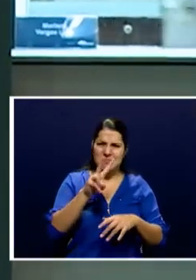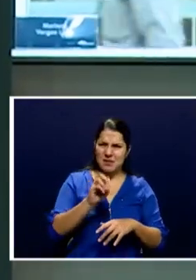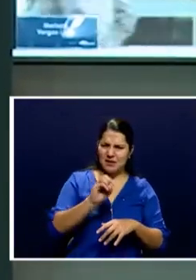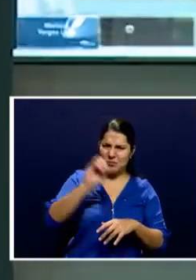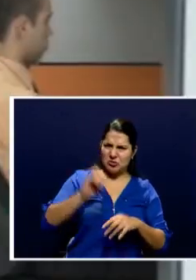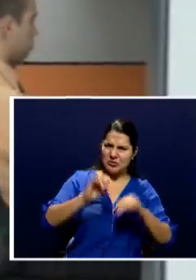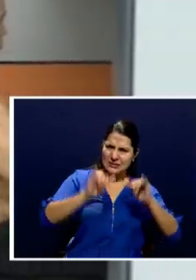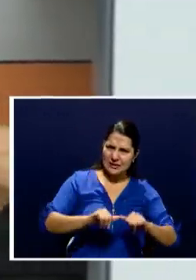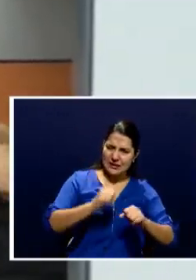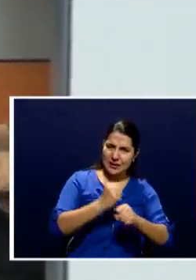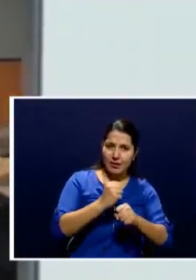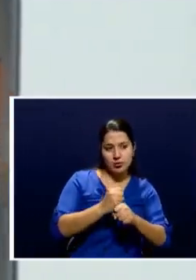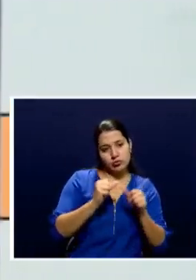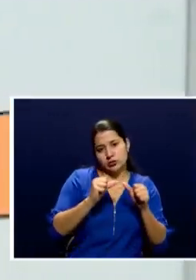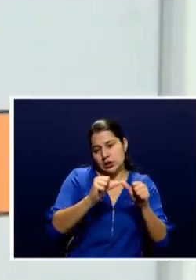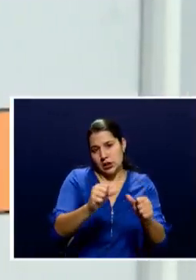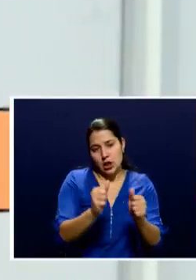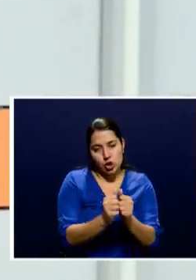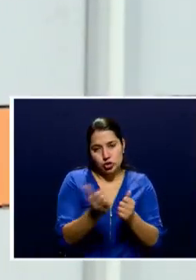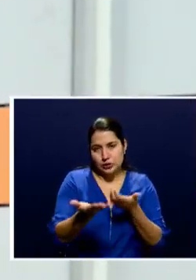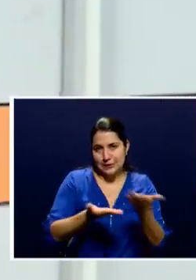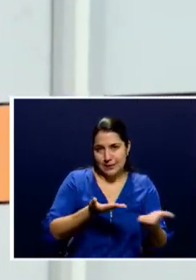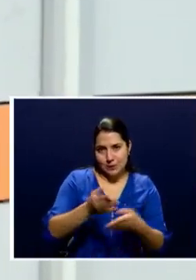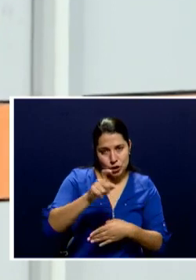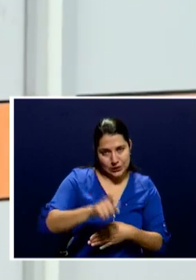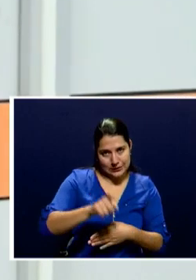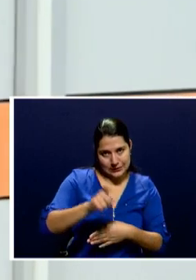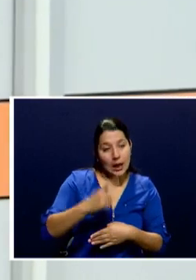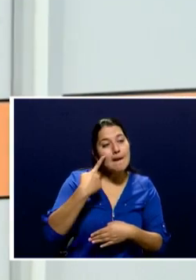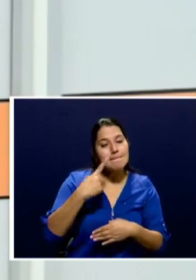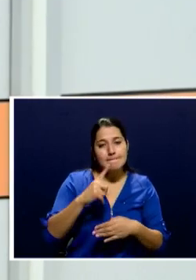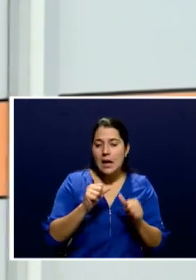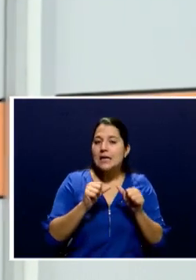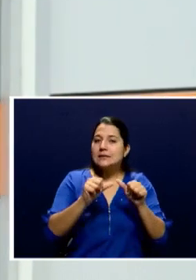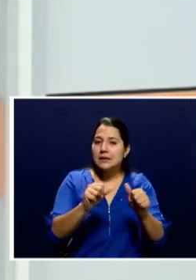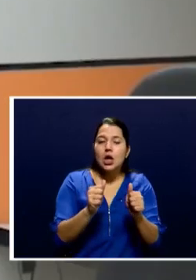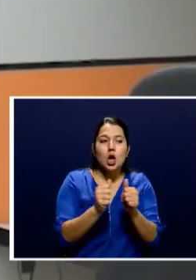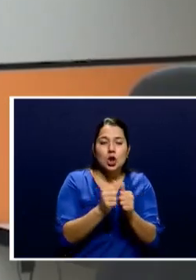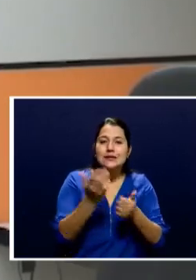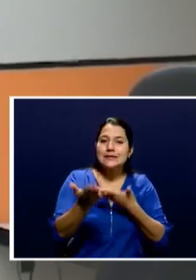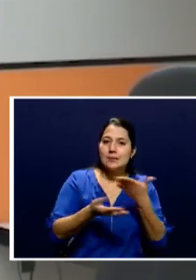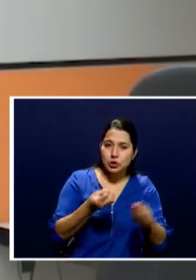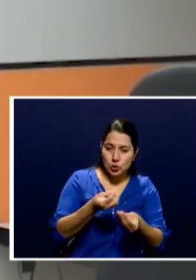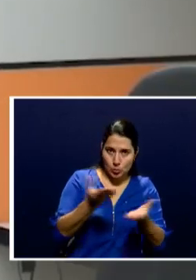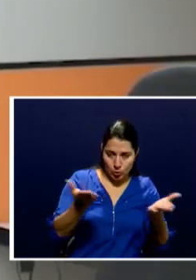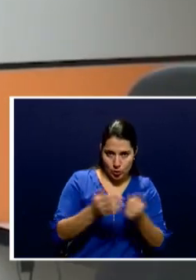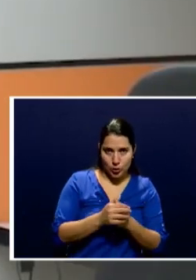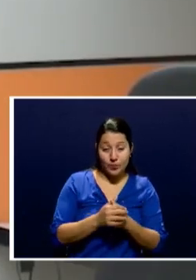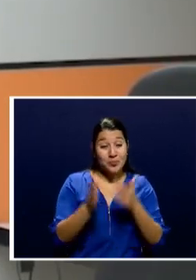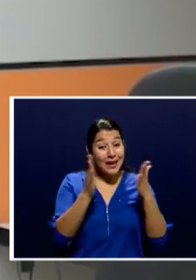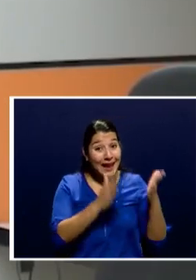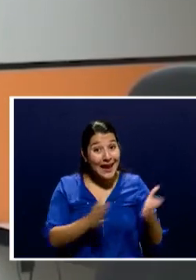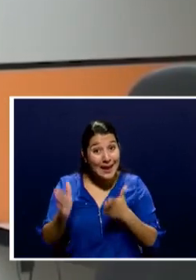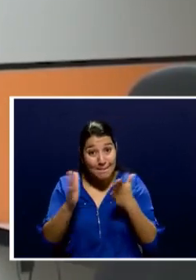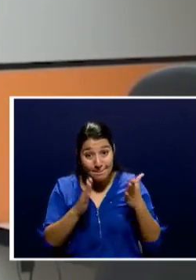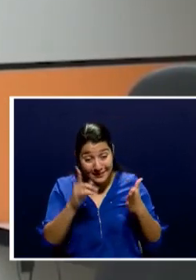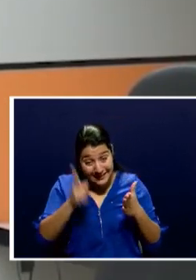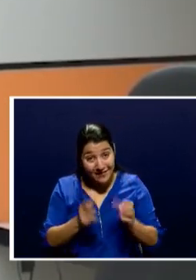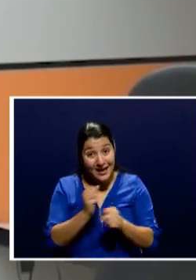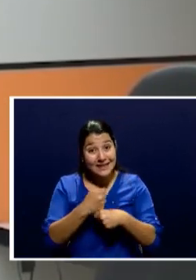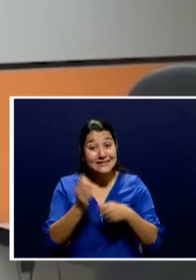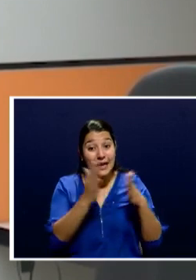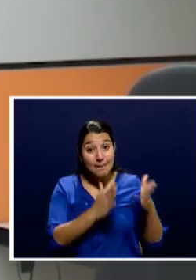tareas estrictamente necesarias para asegurar el fin público institucional. El plan de servicio básico debe ser remitido a Mideplan